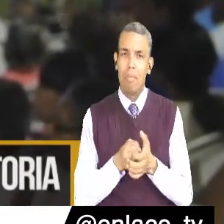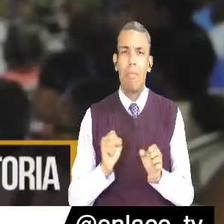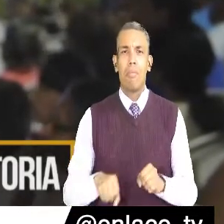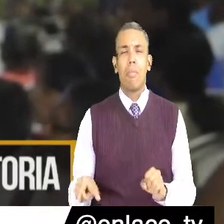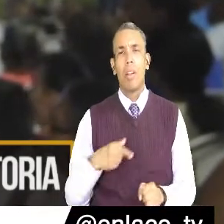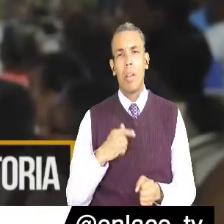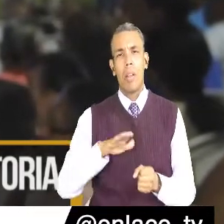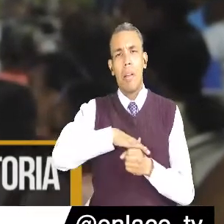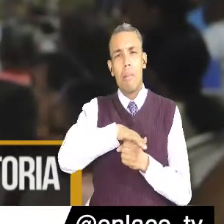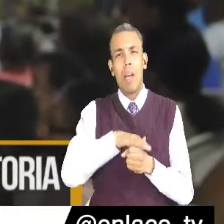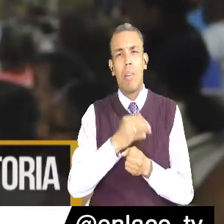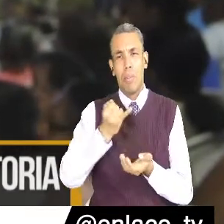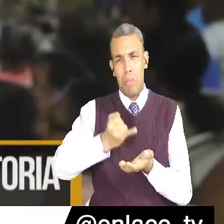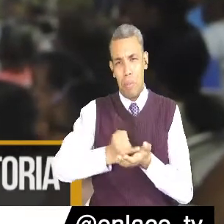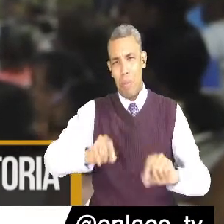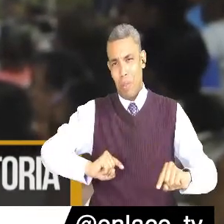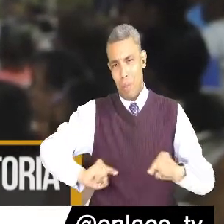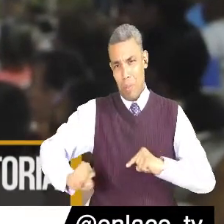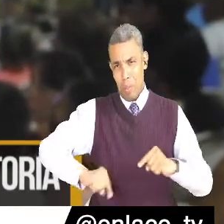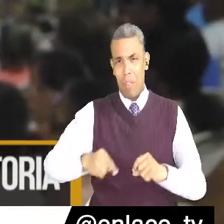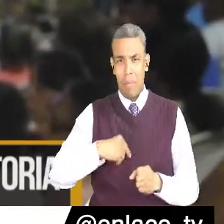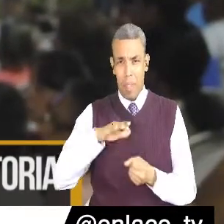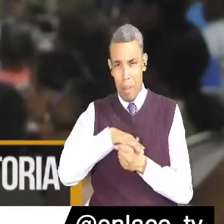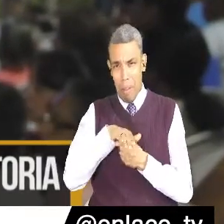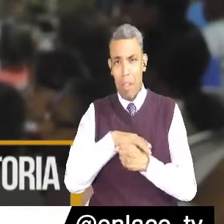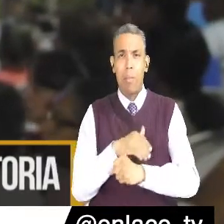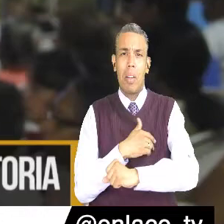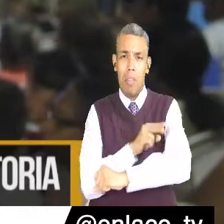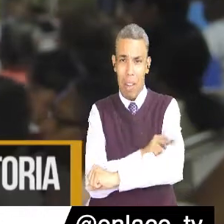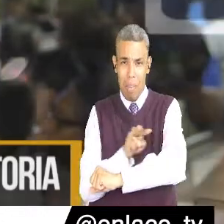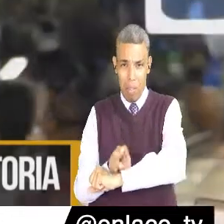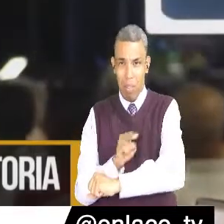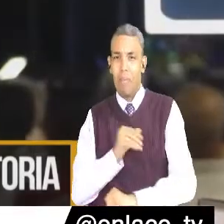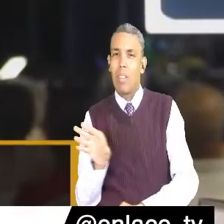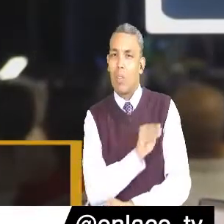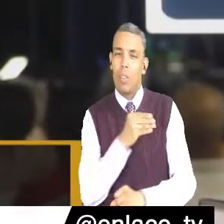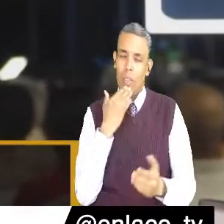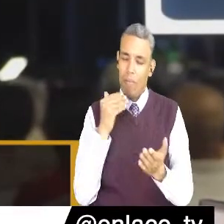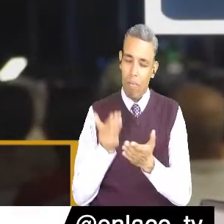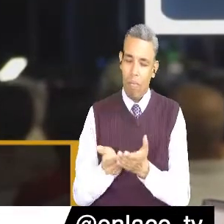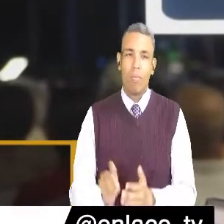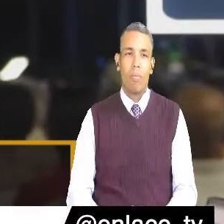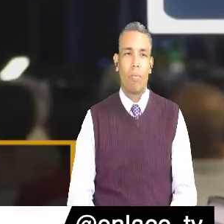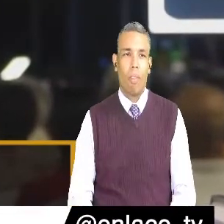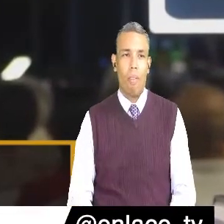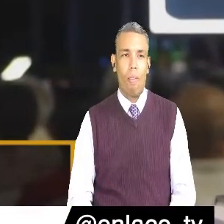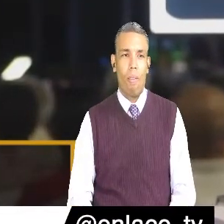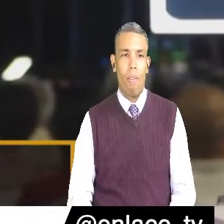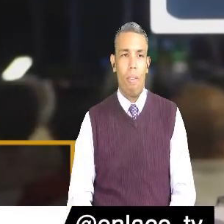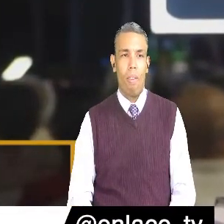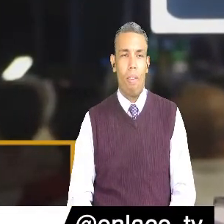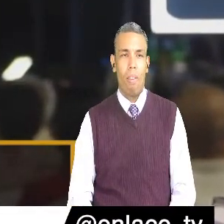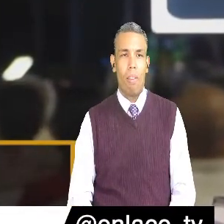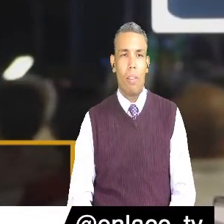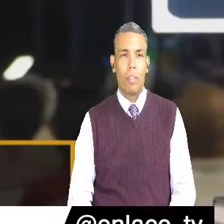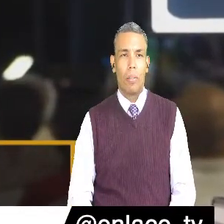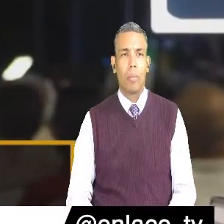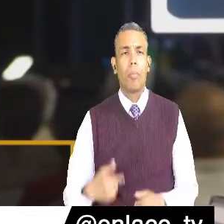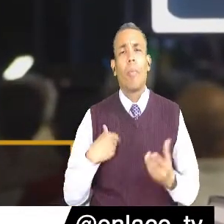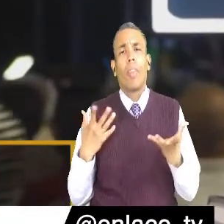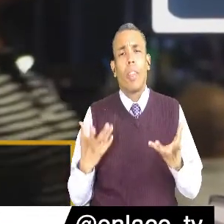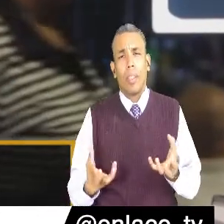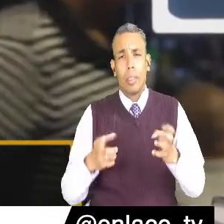Acción Comunal, igual que la comunidad de Barrio Victoria, agradecemos de corazón. Y estamos pidiendo a grito también un puesto de salud que hace